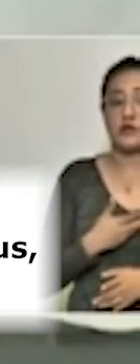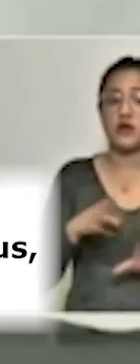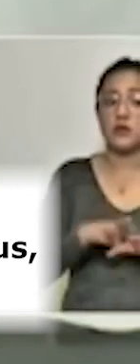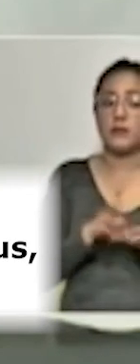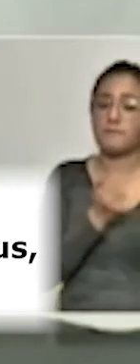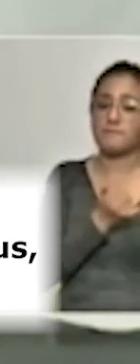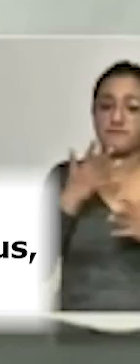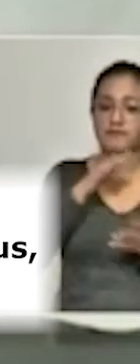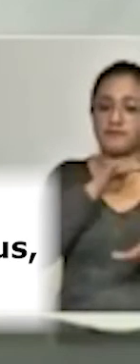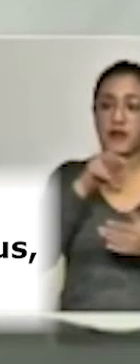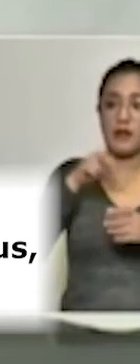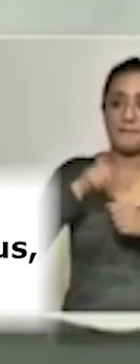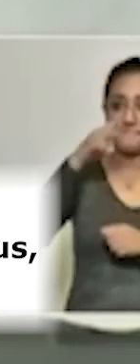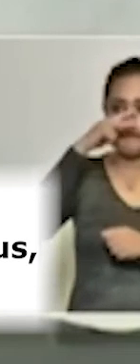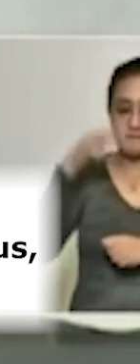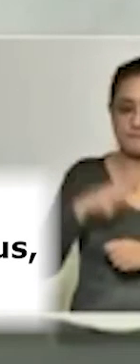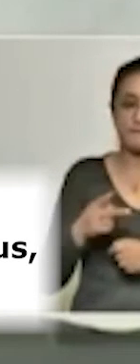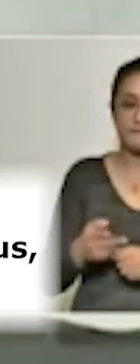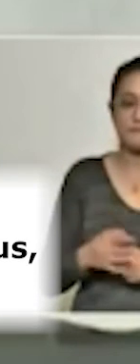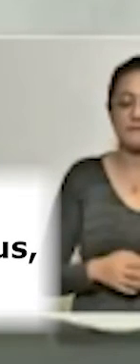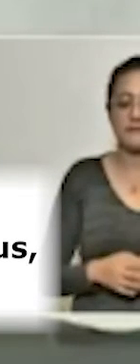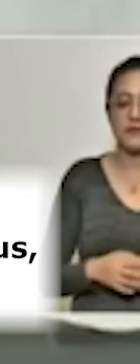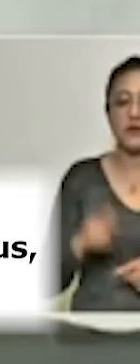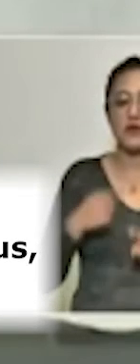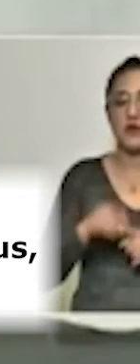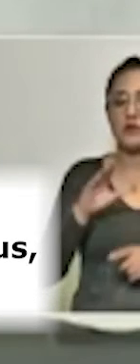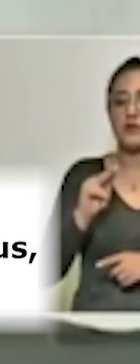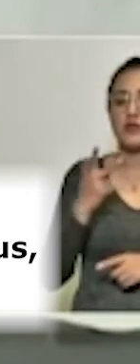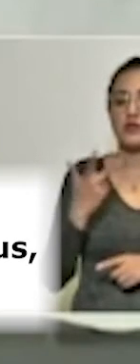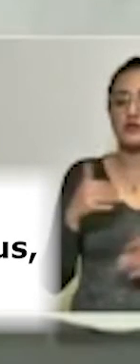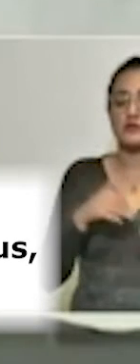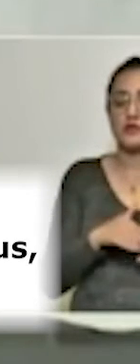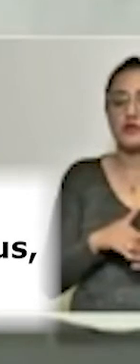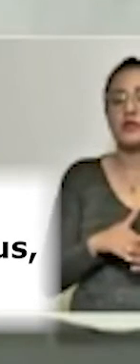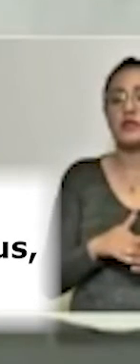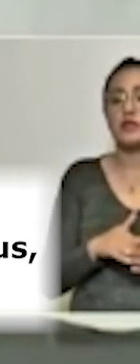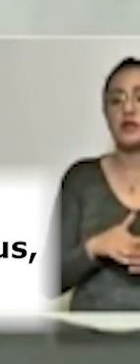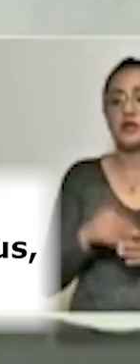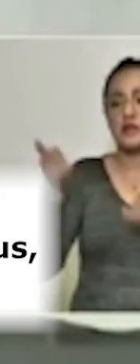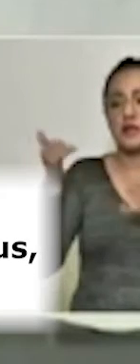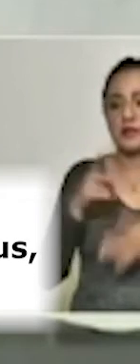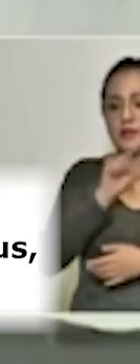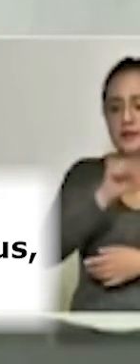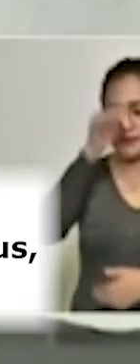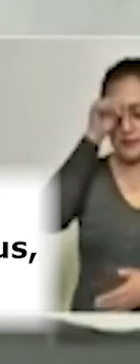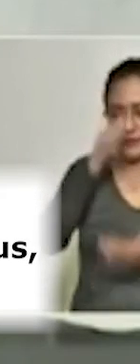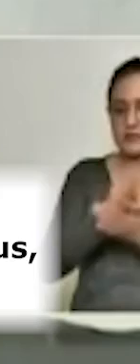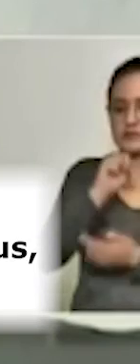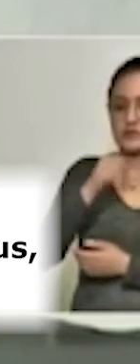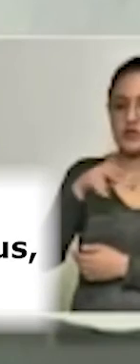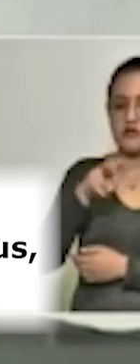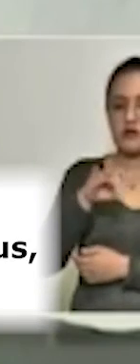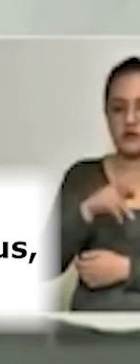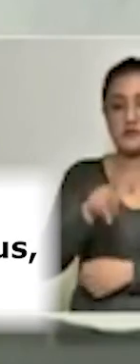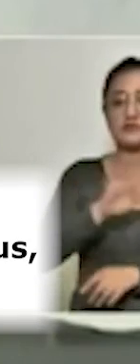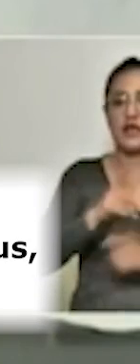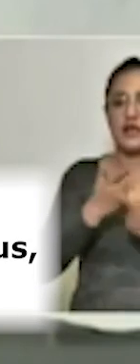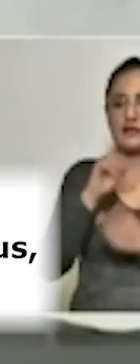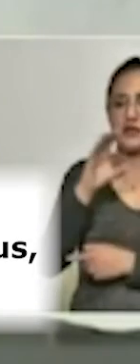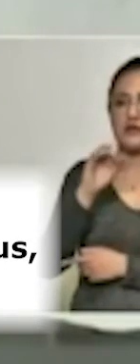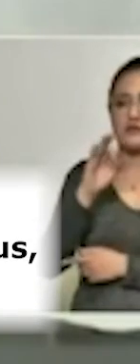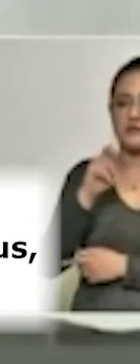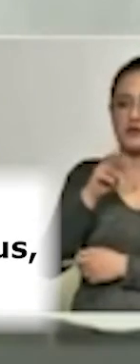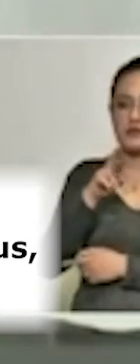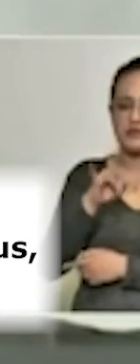Kings a México, a Birmex, por 98.000 dosis de Sinovac, que ya las liberó la COFEPRIS, y